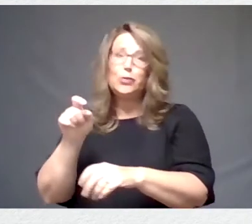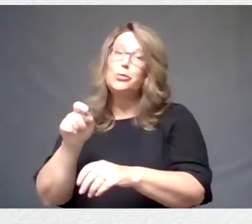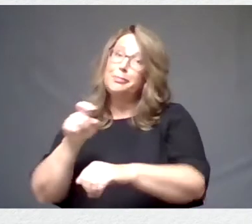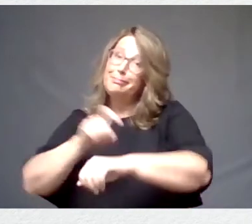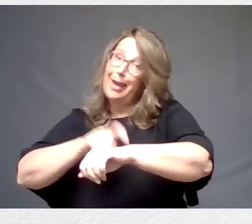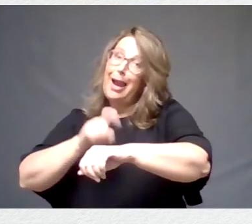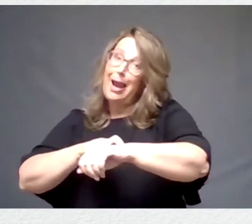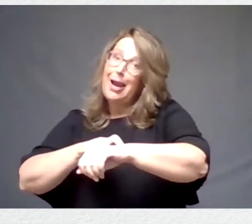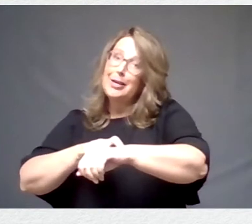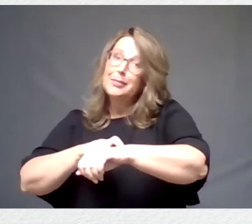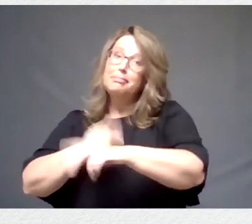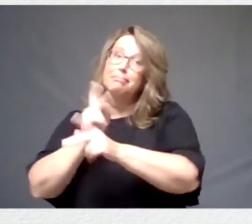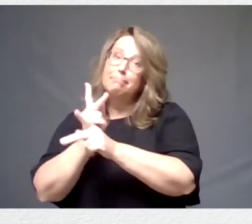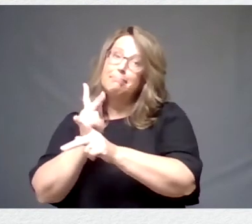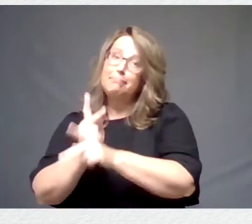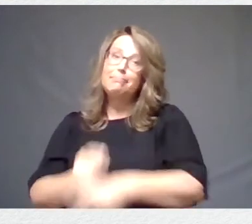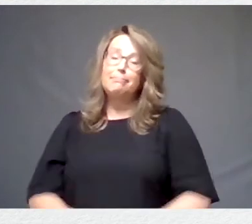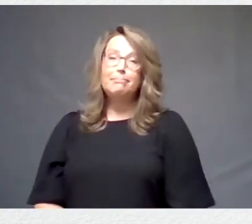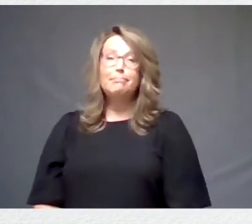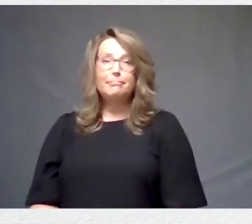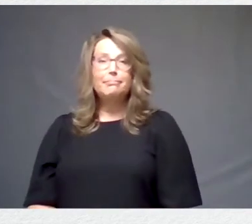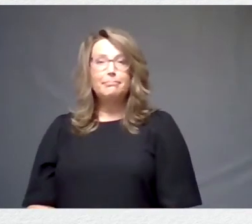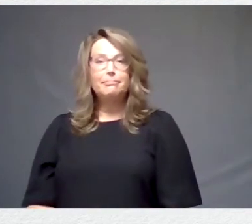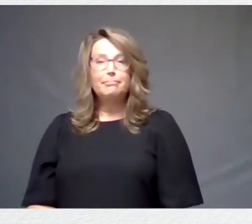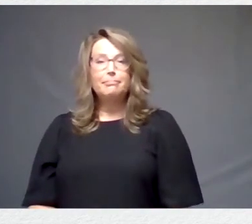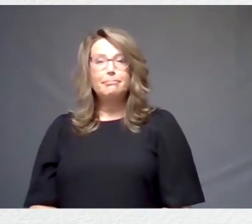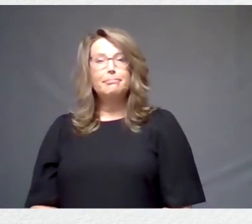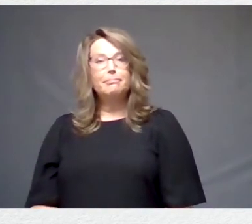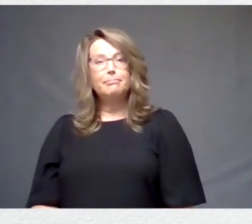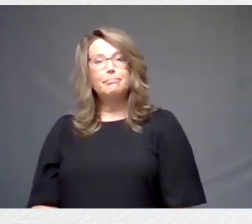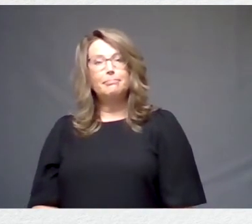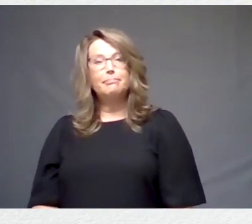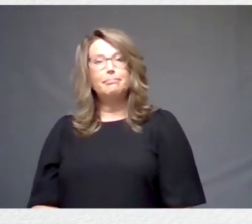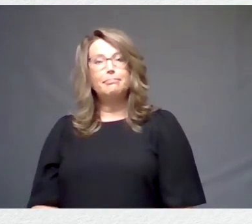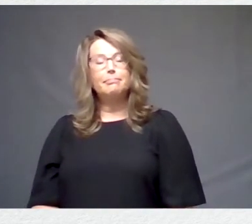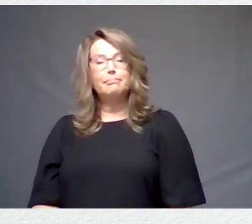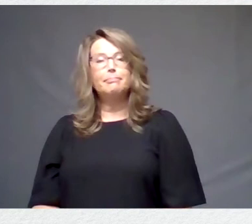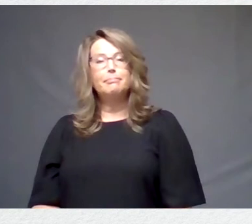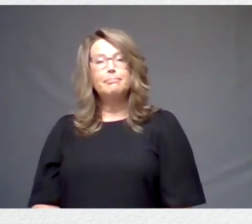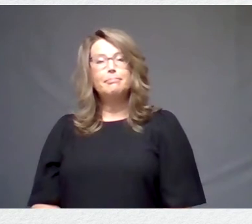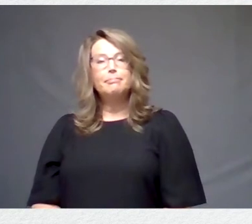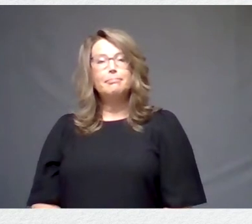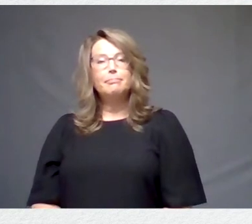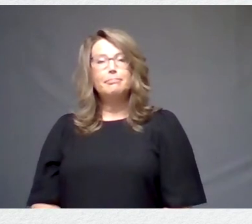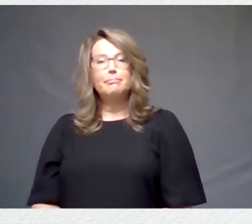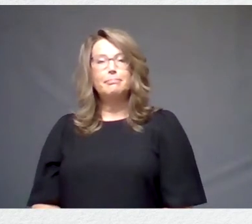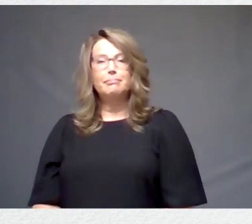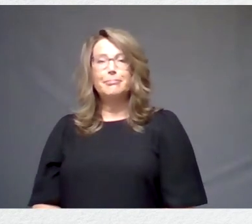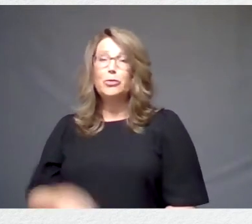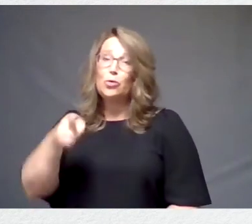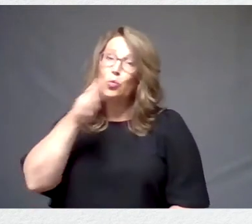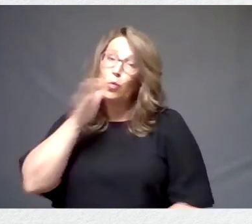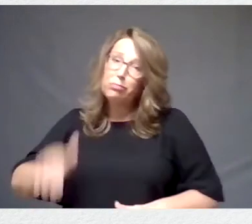Pero la gran mayoría del tiempo se mueven rápido, así que utiliza bien tu tiempo. It will be gone before we